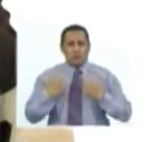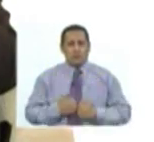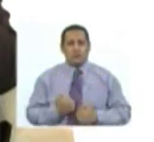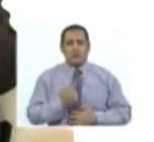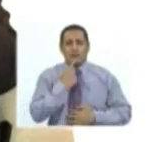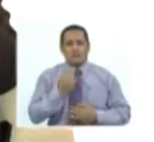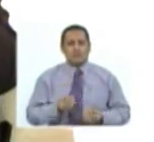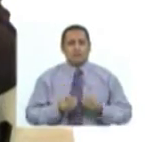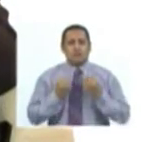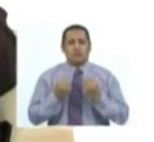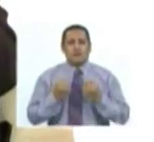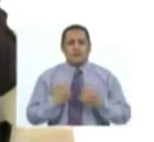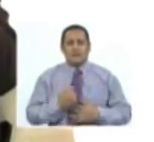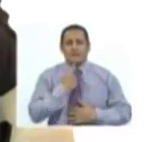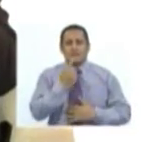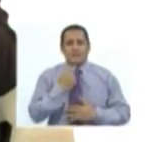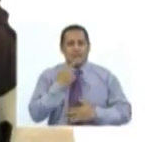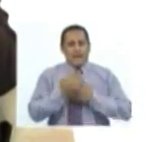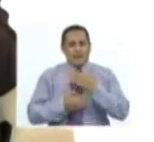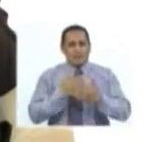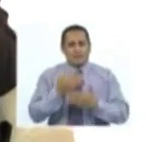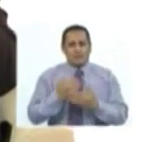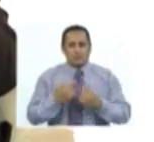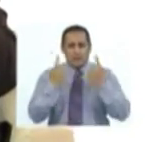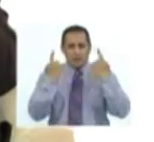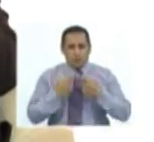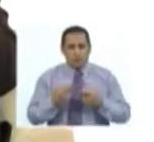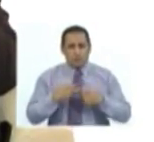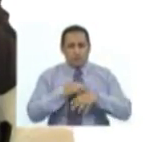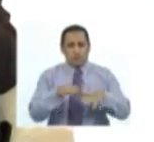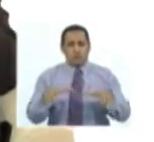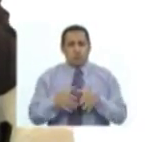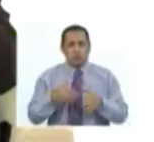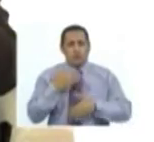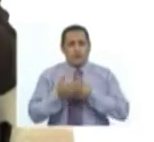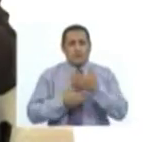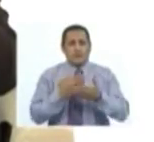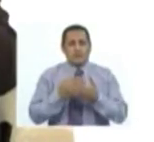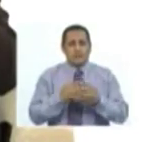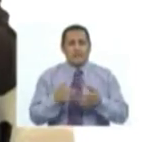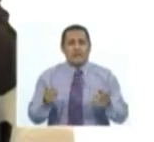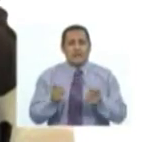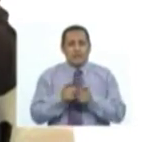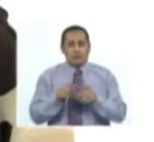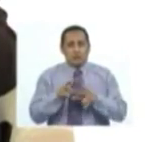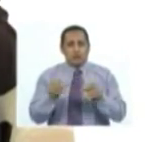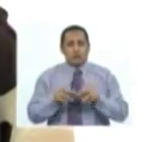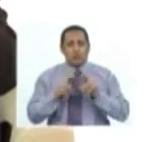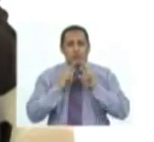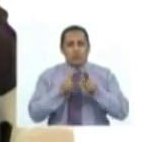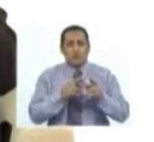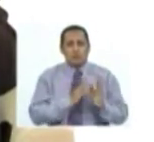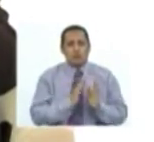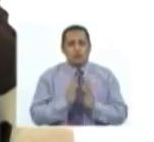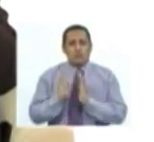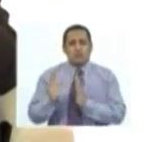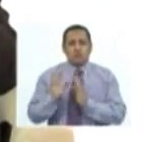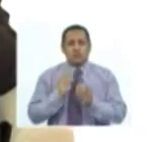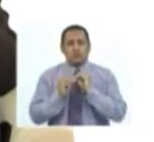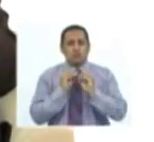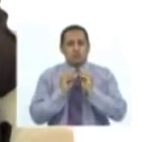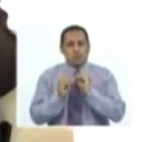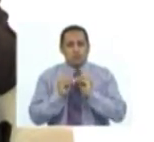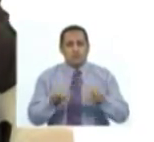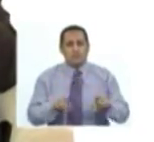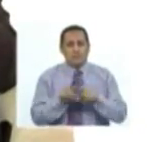es porque está poniendo énfasis en que lo trascendente resulta ser el procedimiento deliberativo,